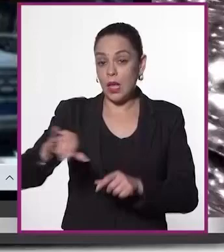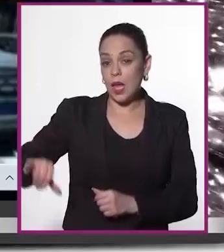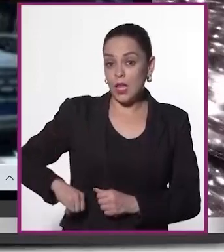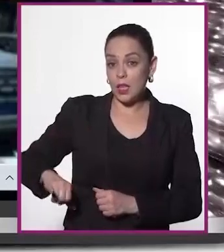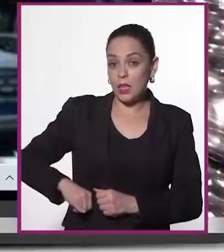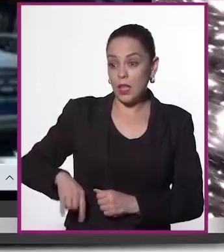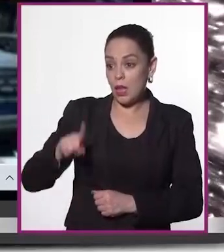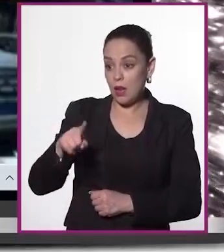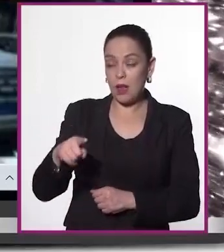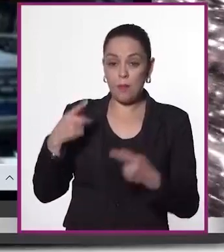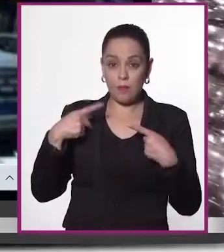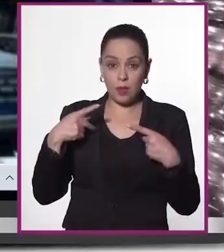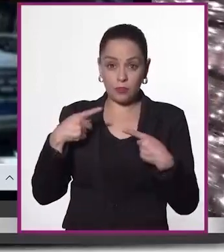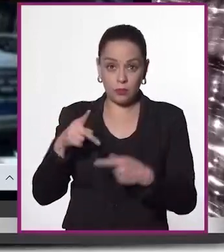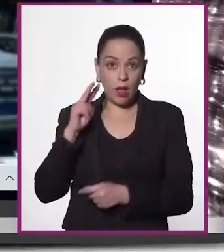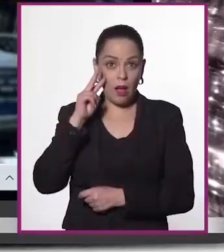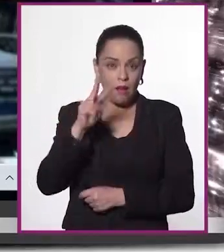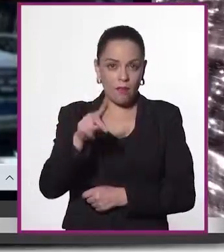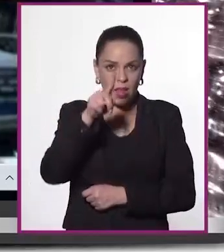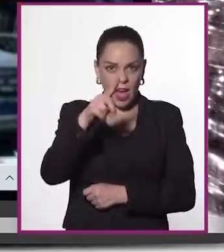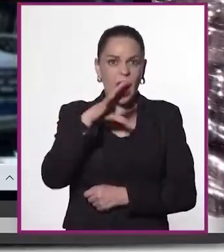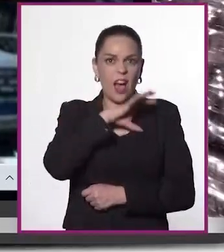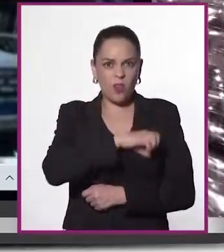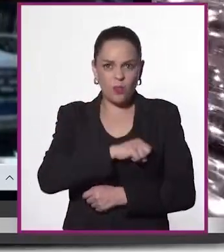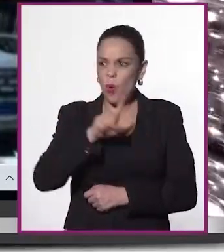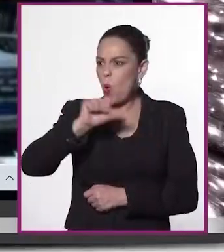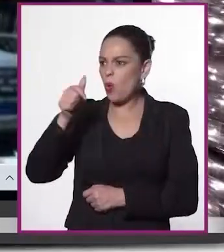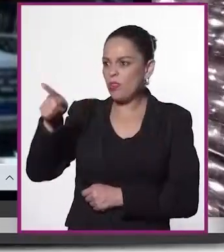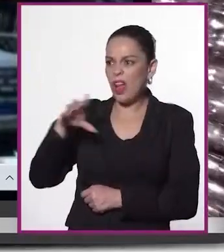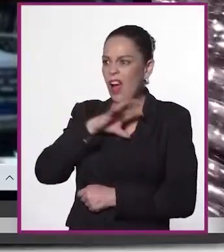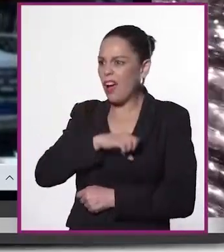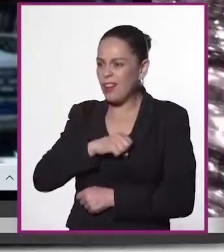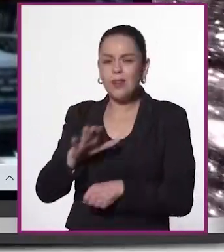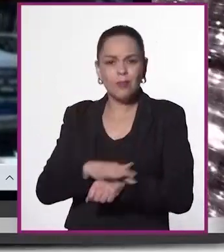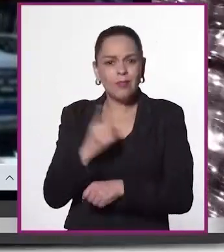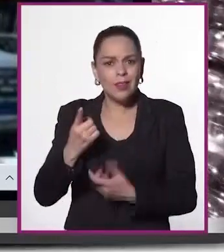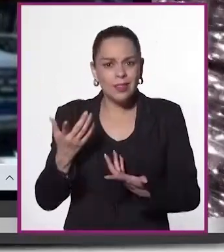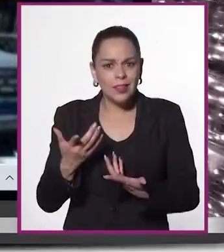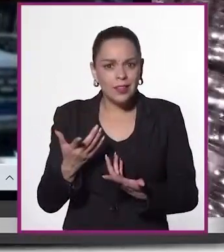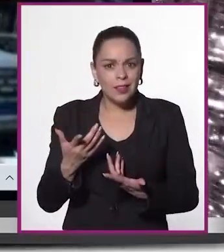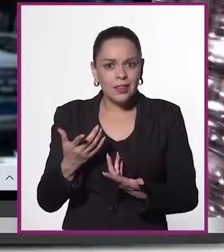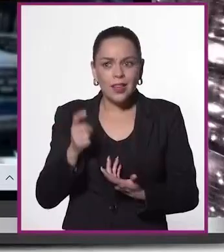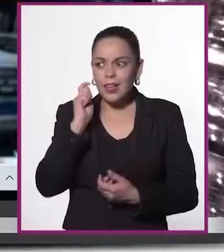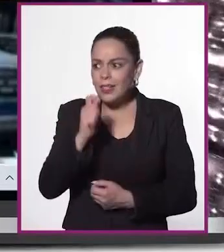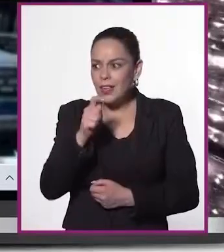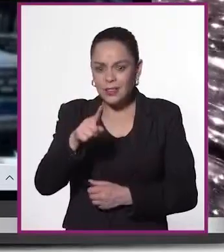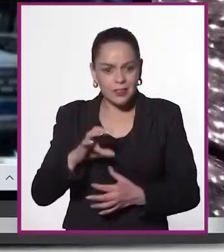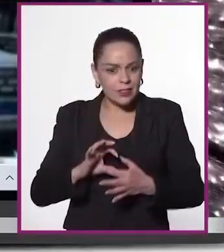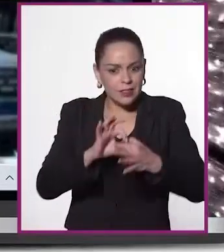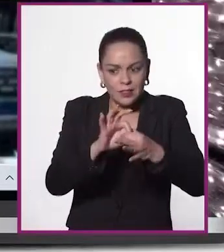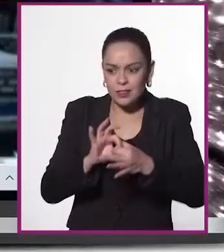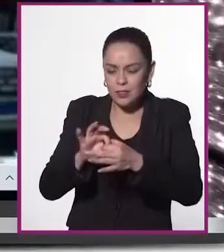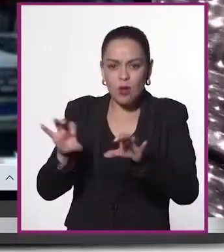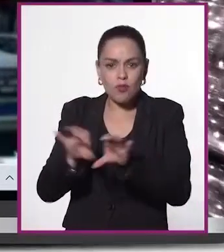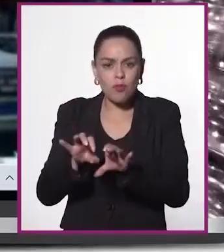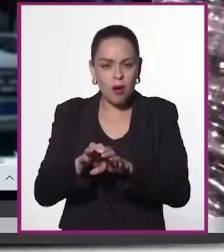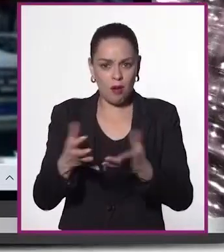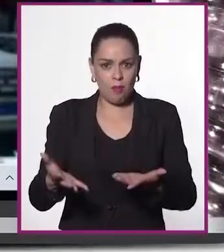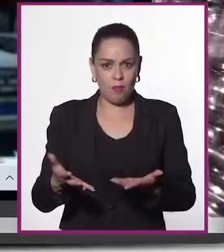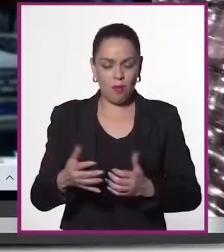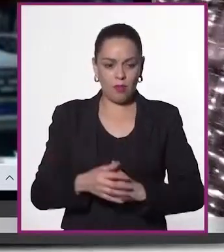distingue a una película de cualquier otra, cuáles son los posibles sentidos y significados que tiene, ¿no? La riqueza que